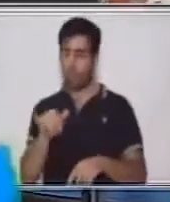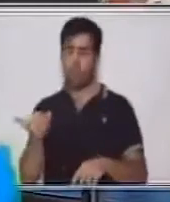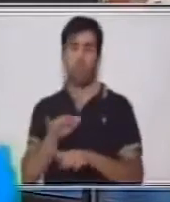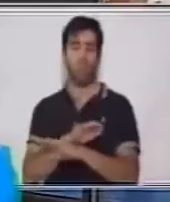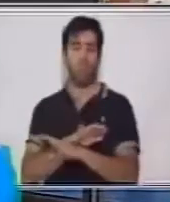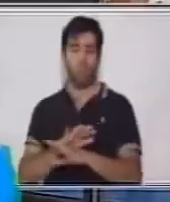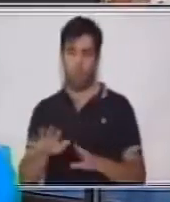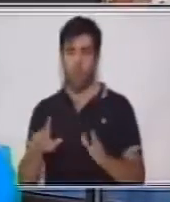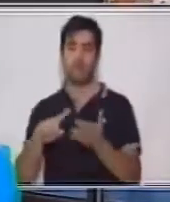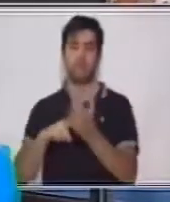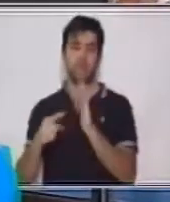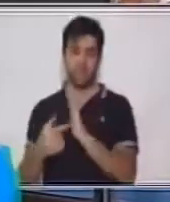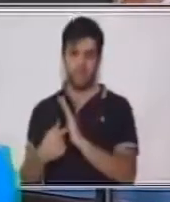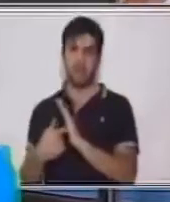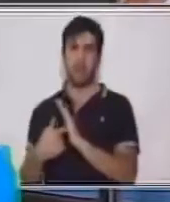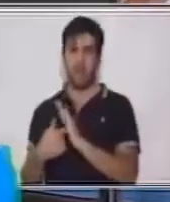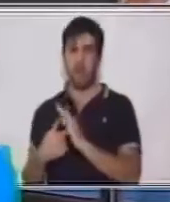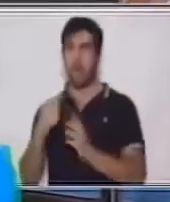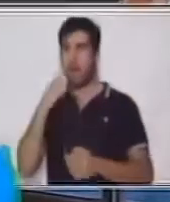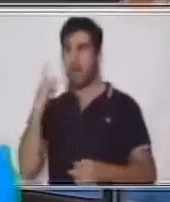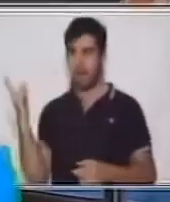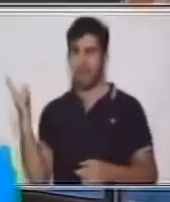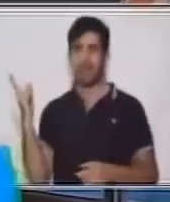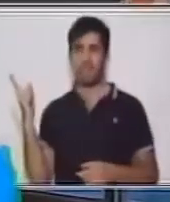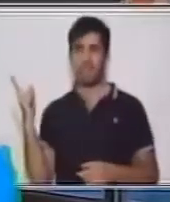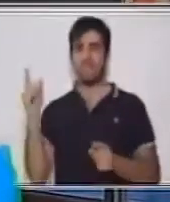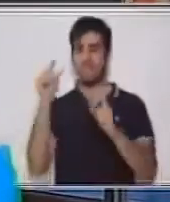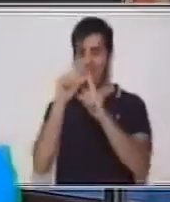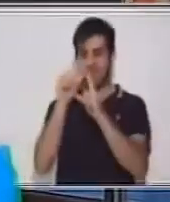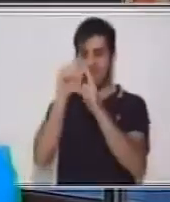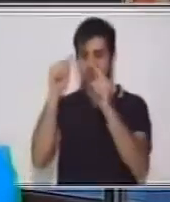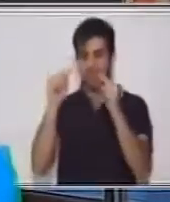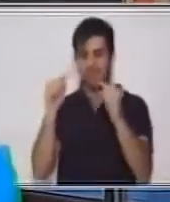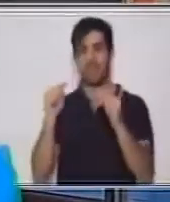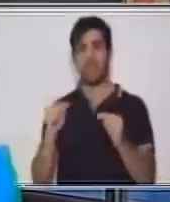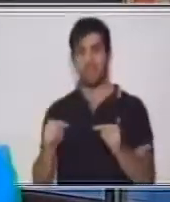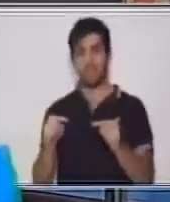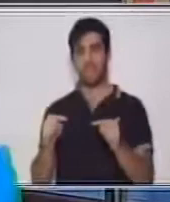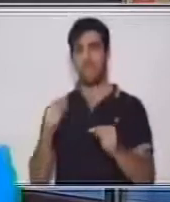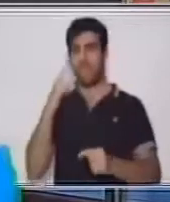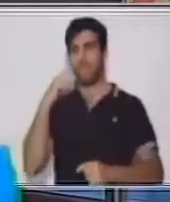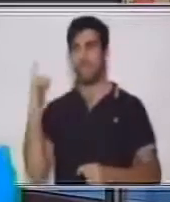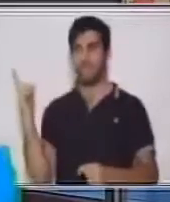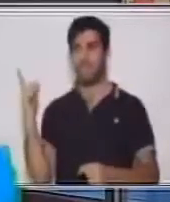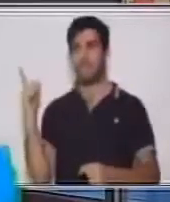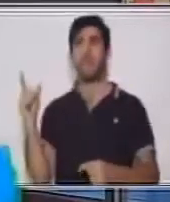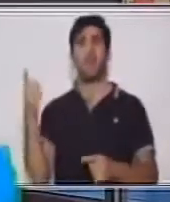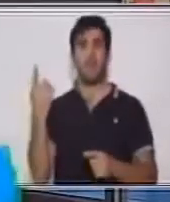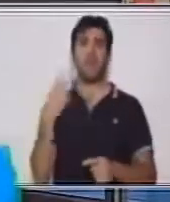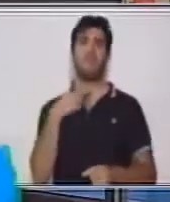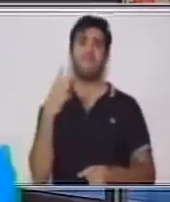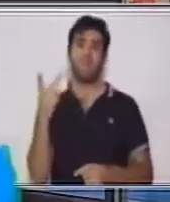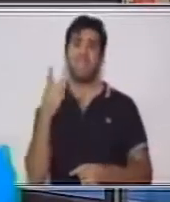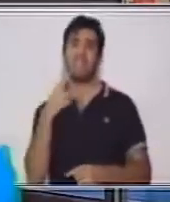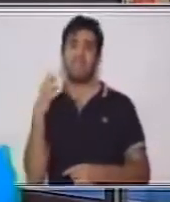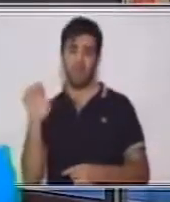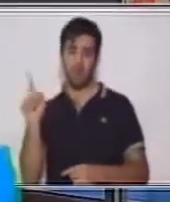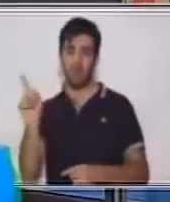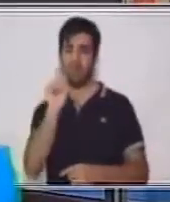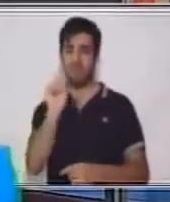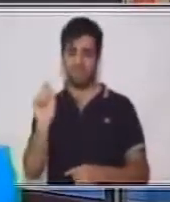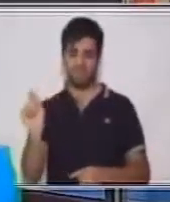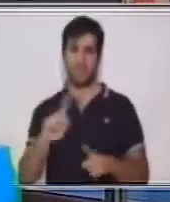Muy bien, y las tenemos acá. Brincar, saltar, aplaudir, palmadas, sombrilla,